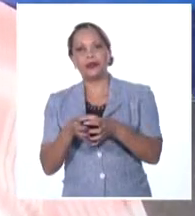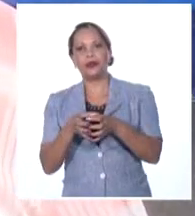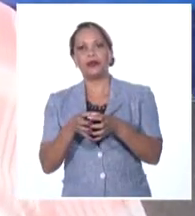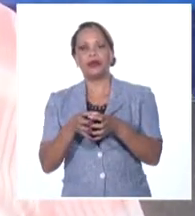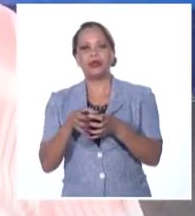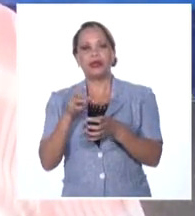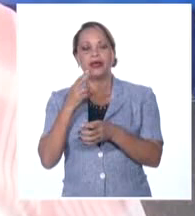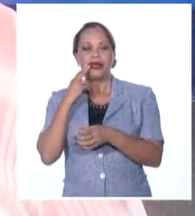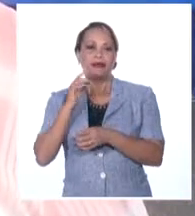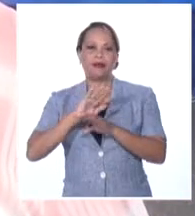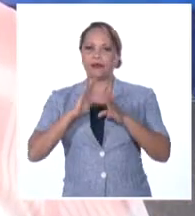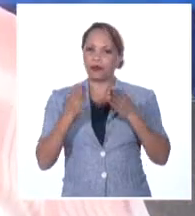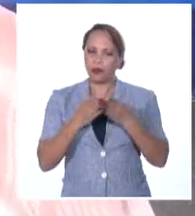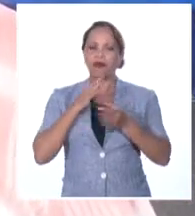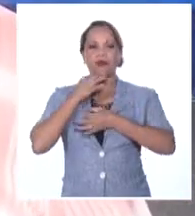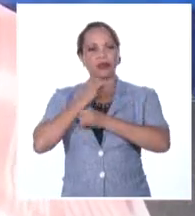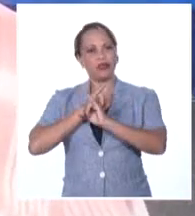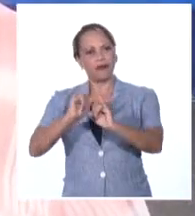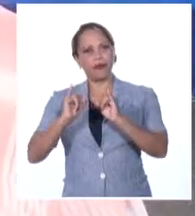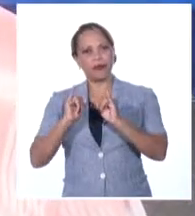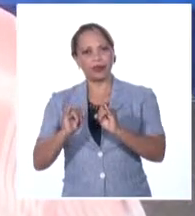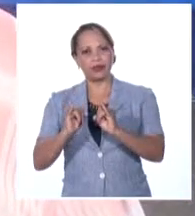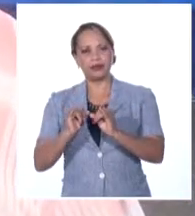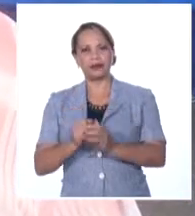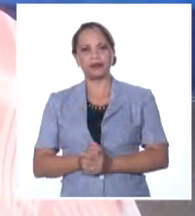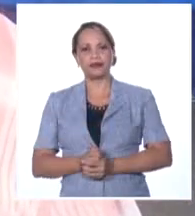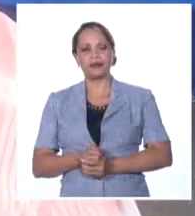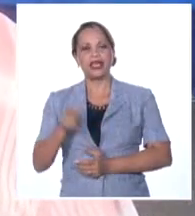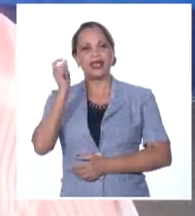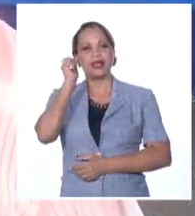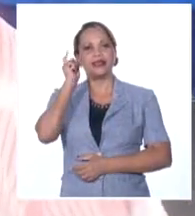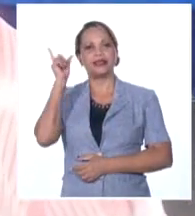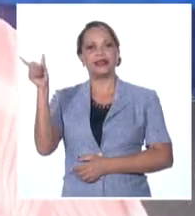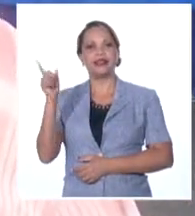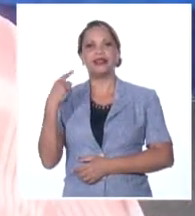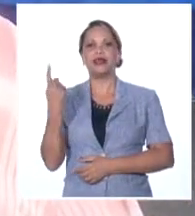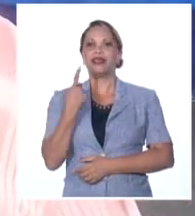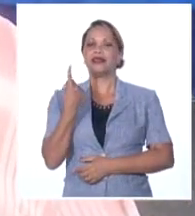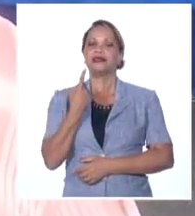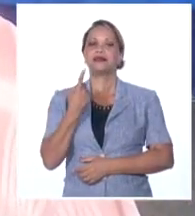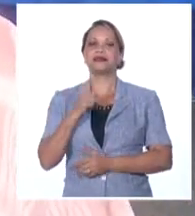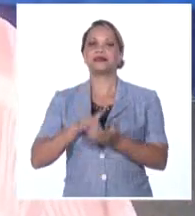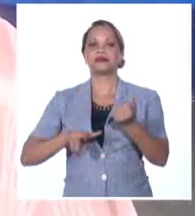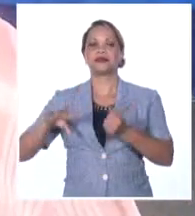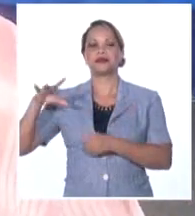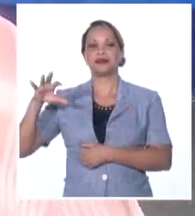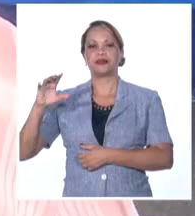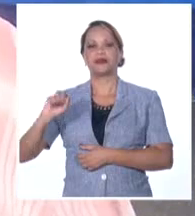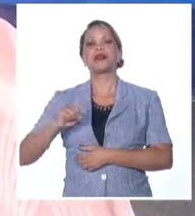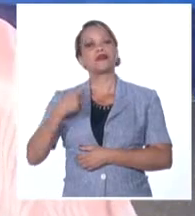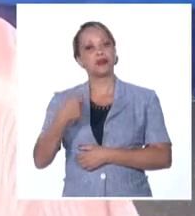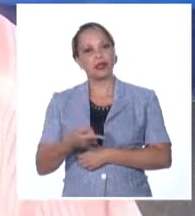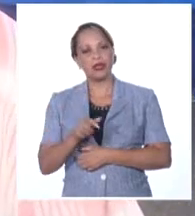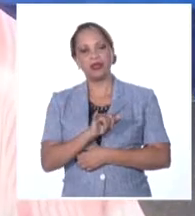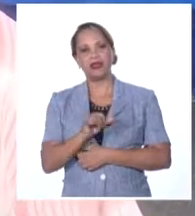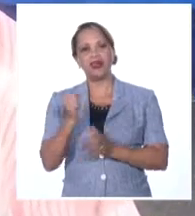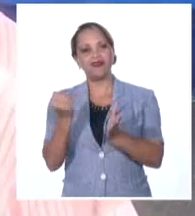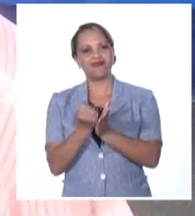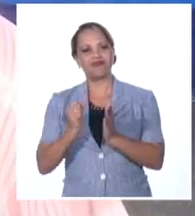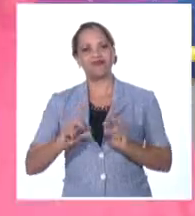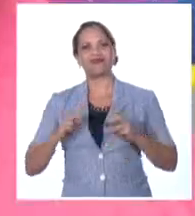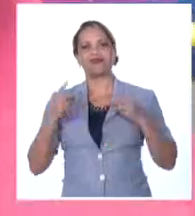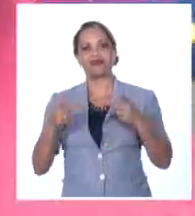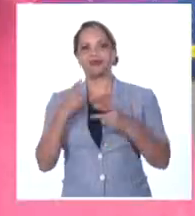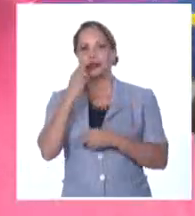matutinos. O sea que la idea conceptual del desfile en Pinar del Río es un hecho que mañana se materializa en